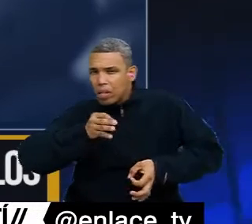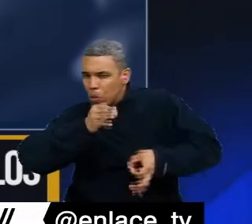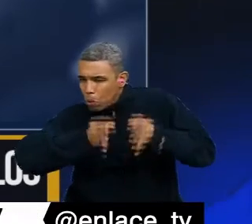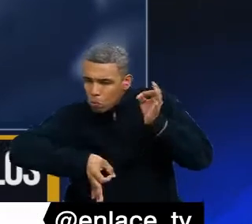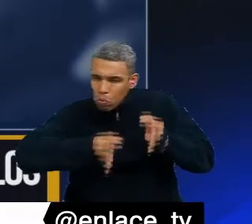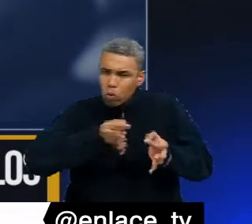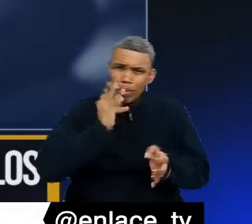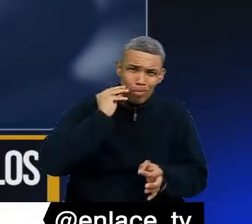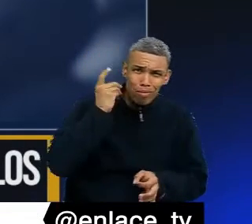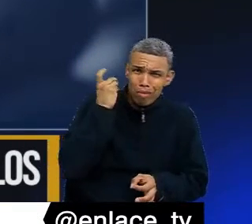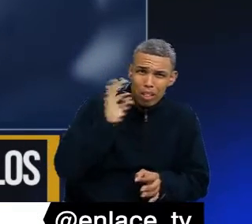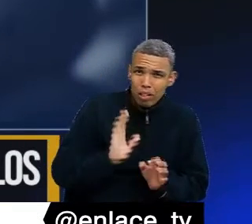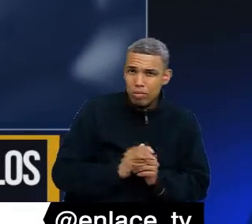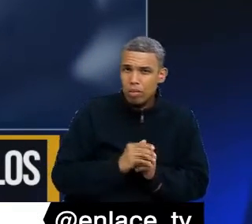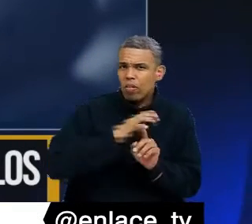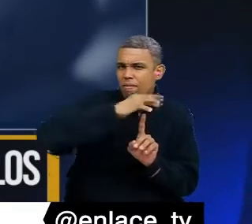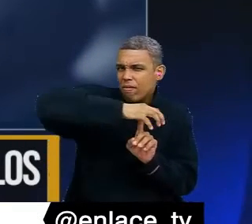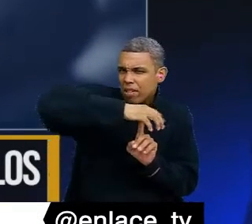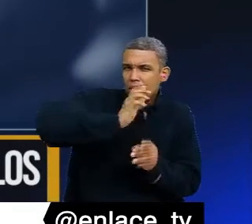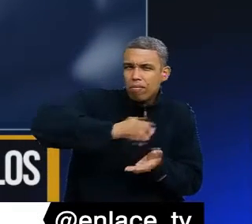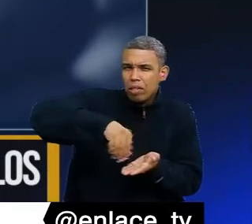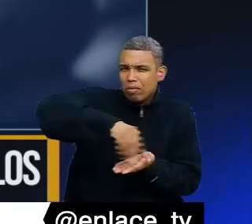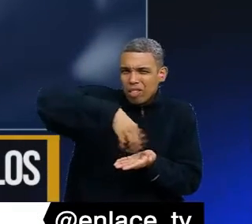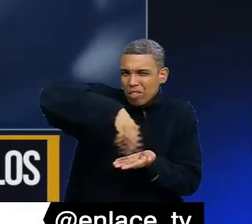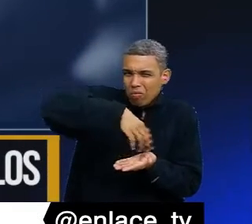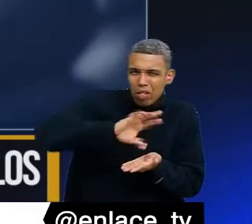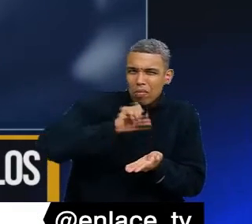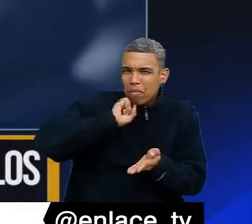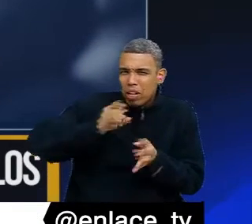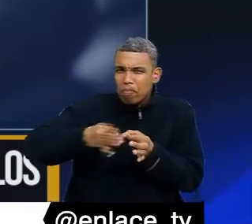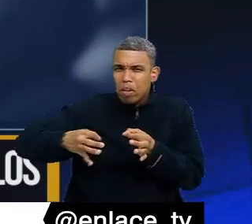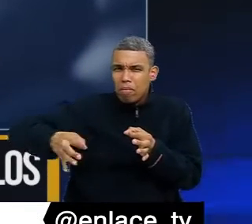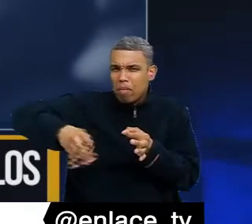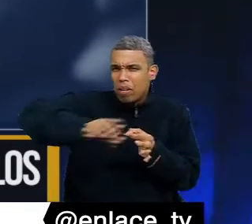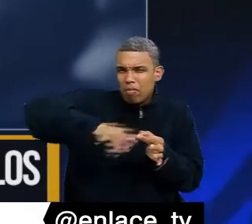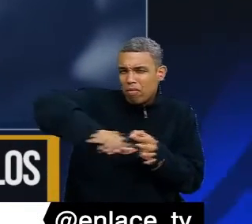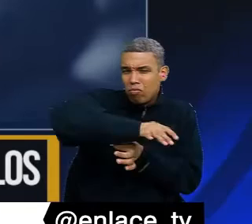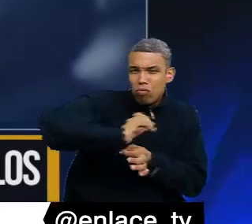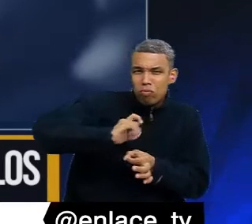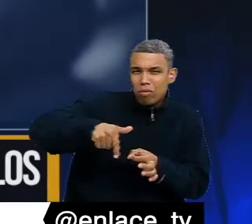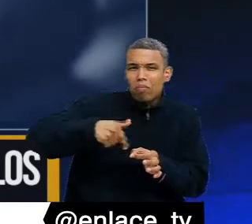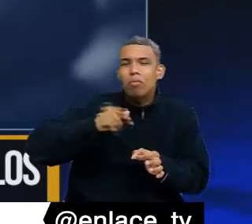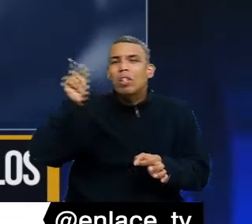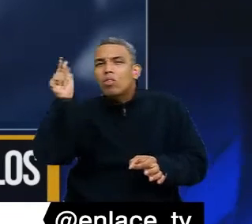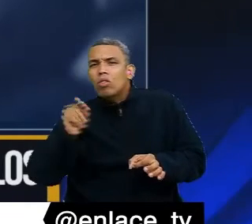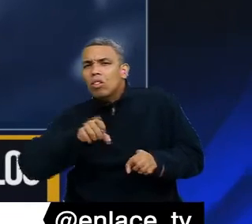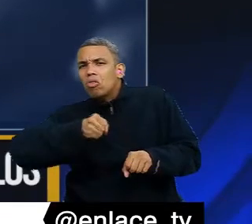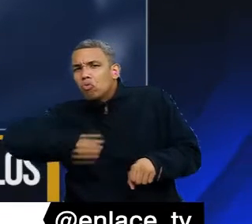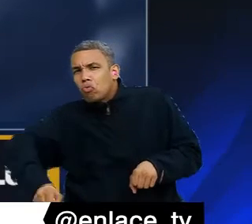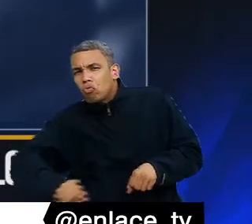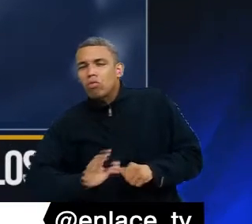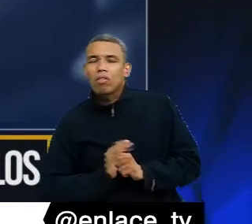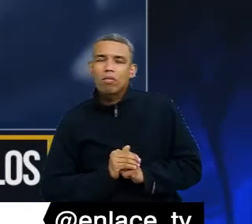haciendo festivales equinos en Santander, Magdalena Medio, Magdalena, Sur del Cesar,